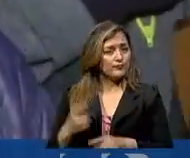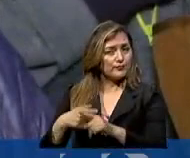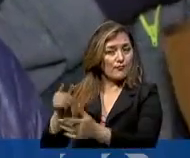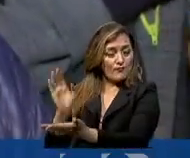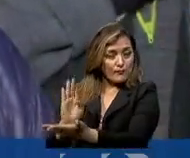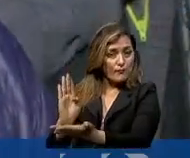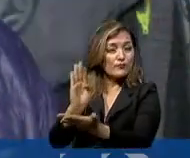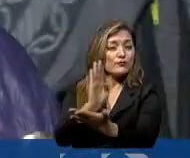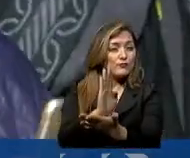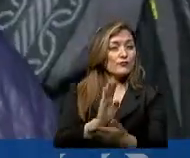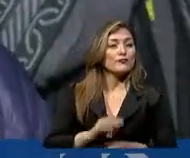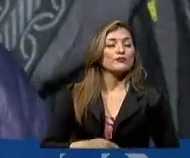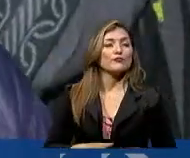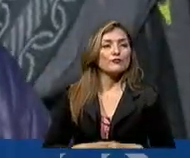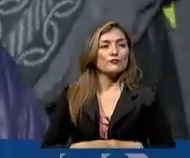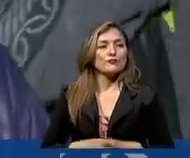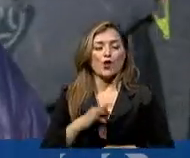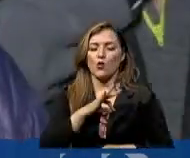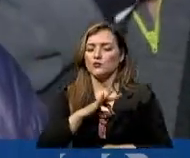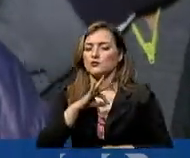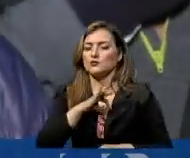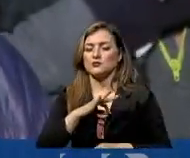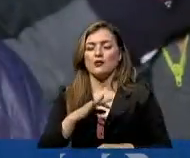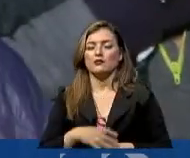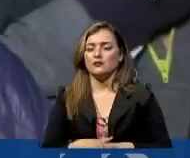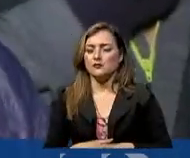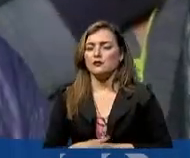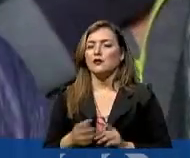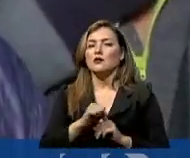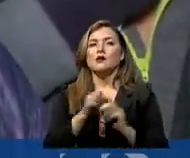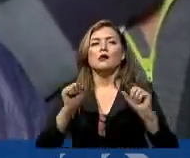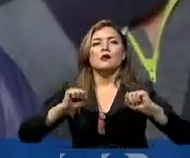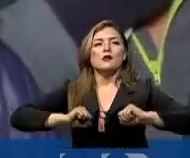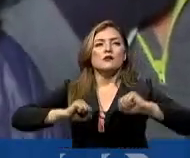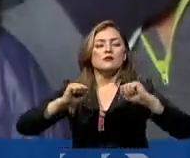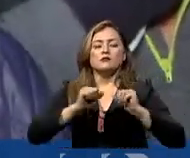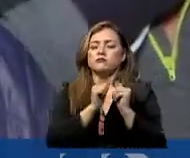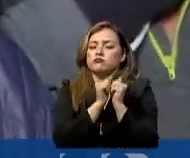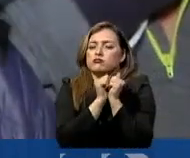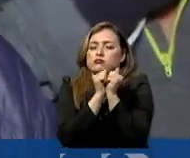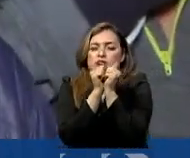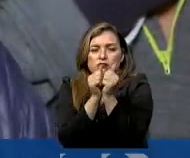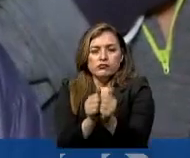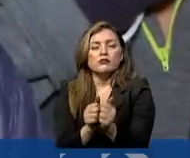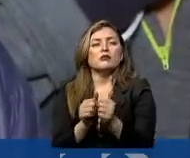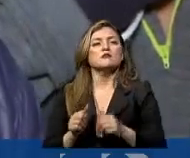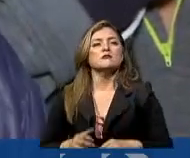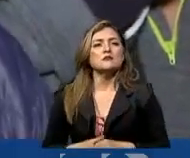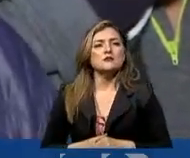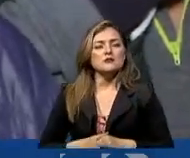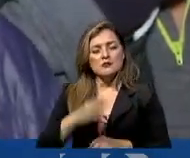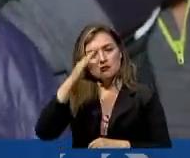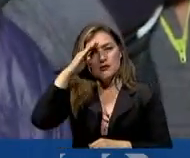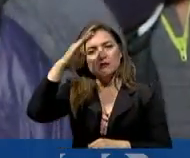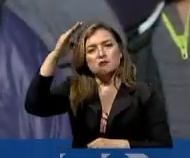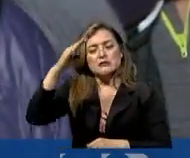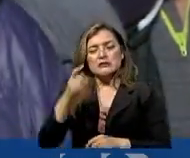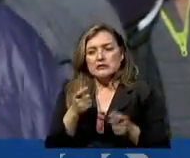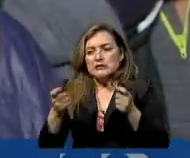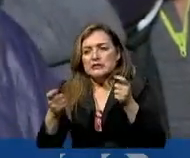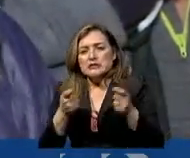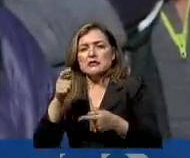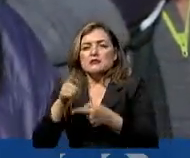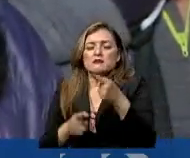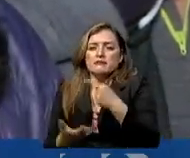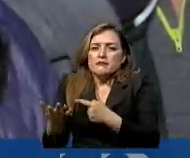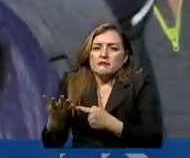barrios están concientizando esta situación para poderse juntar y lamentablemente la policía no se da abasto